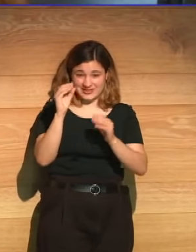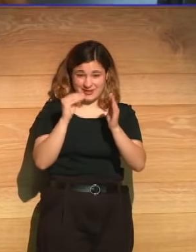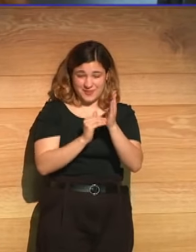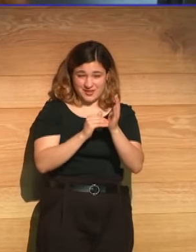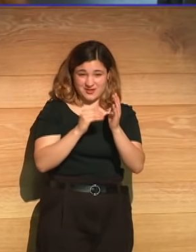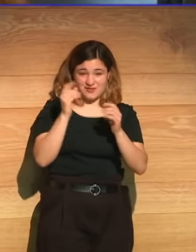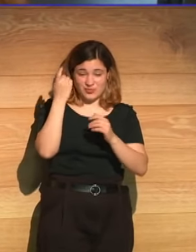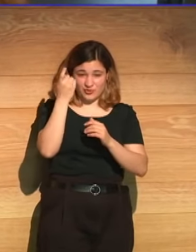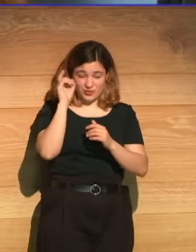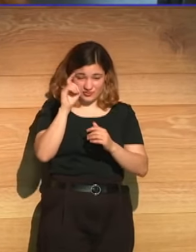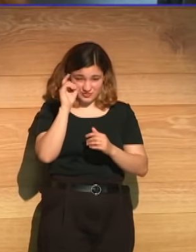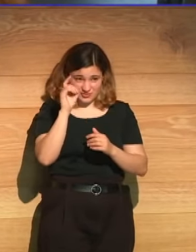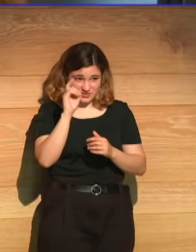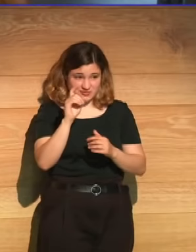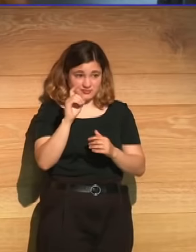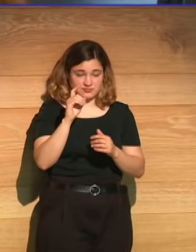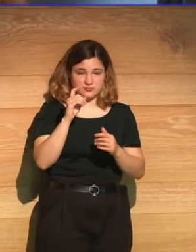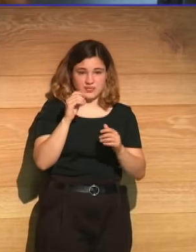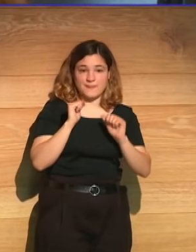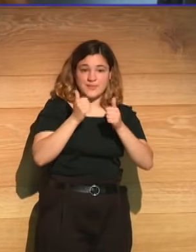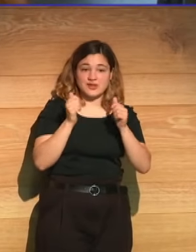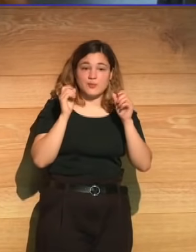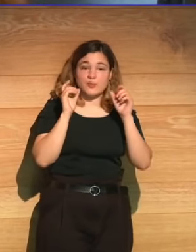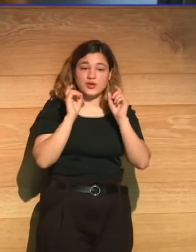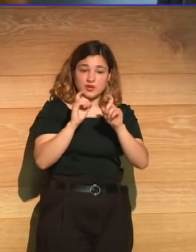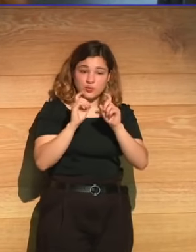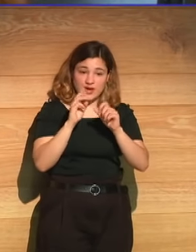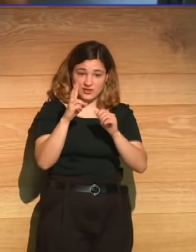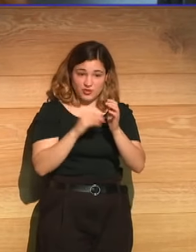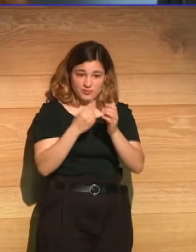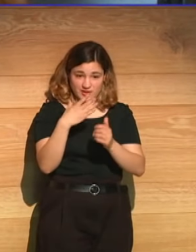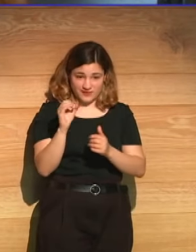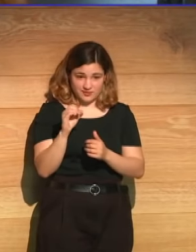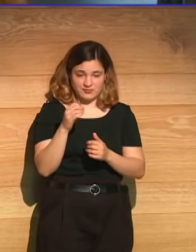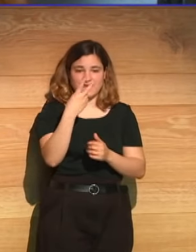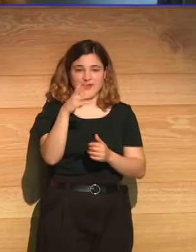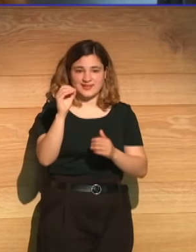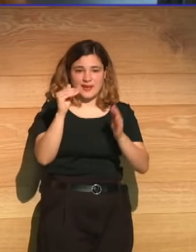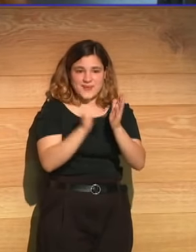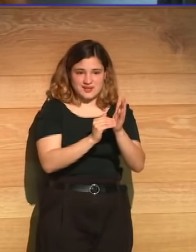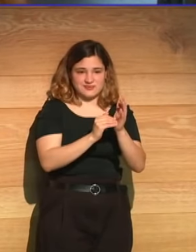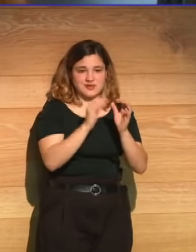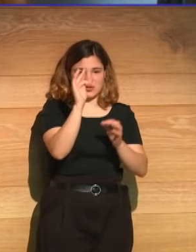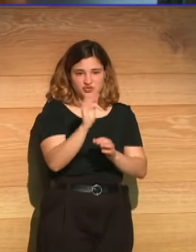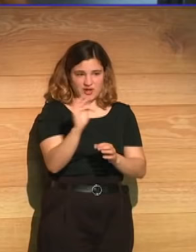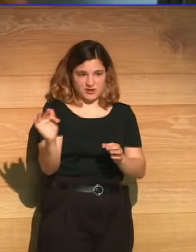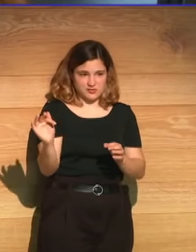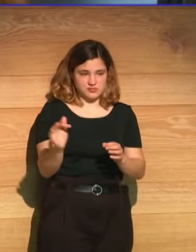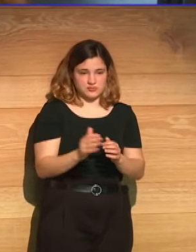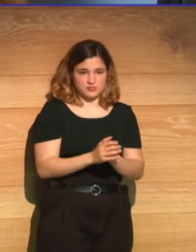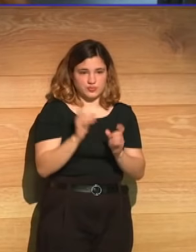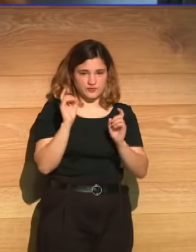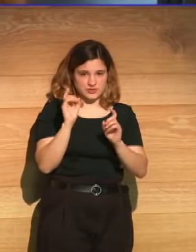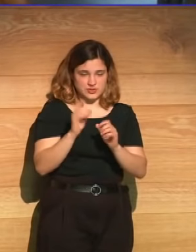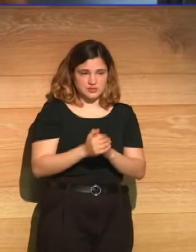15.000 docentes con Empieza por Educar en 2020 y 20.000 en total. Y hemos accedido a